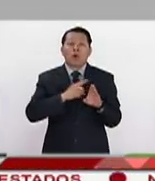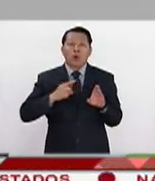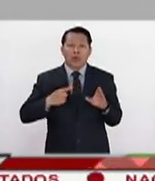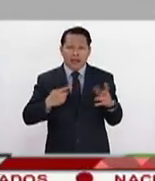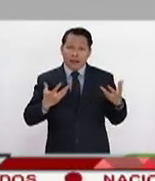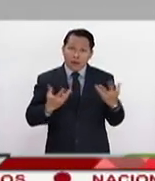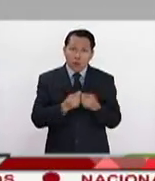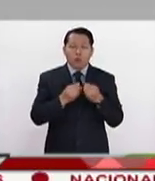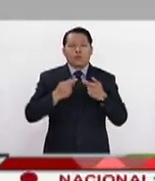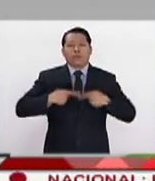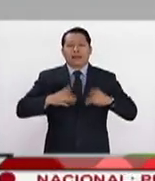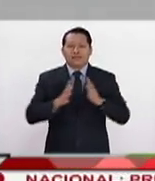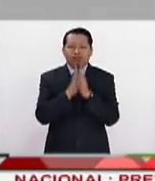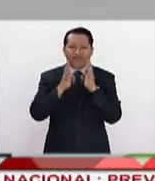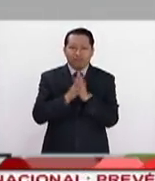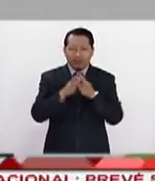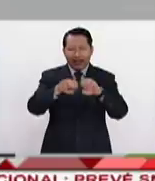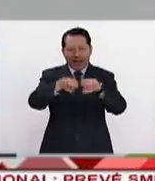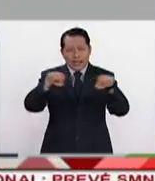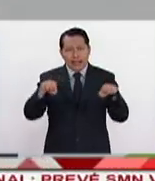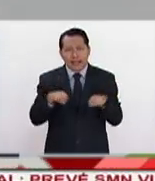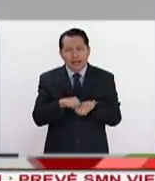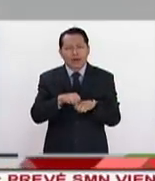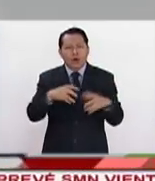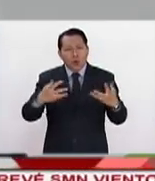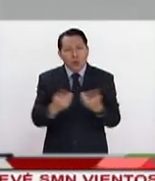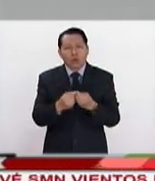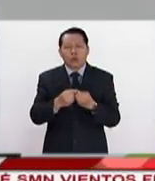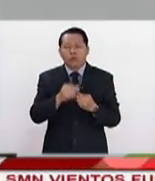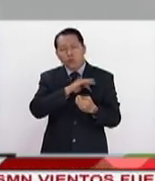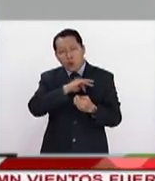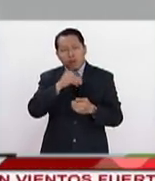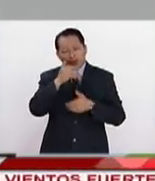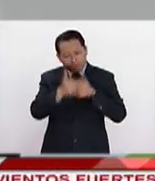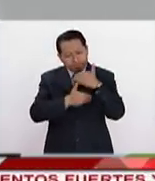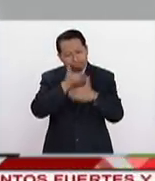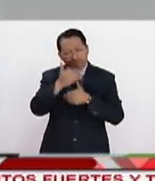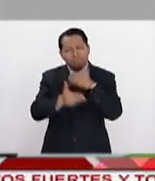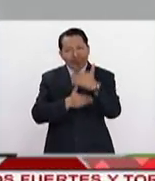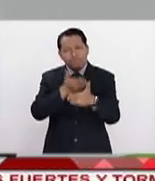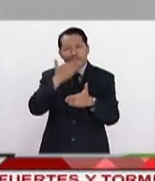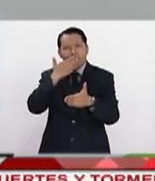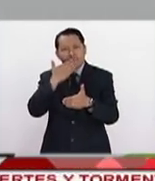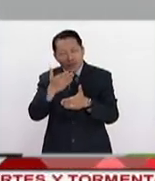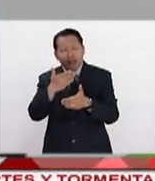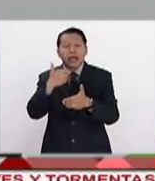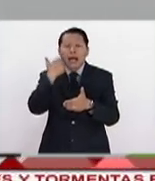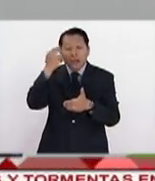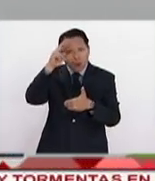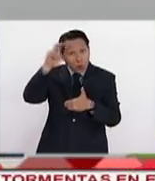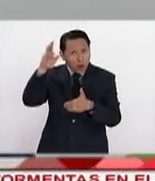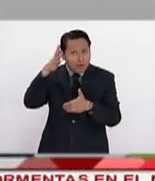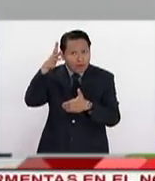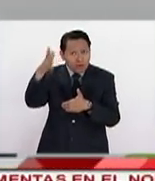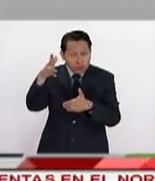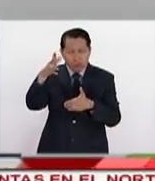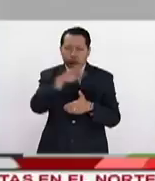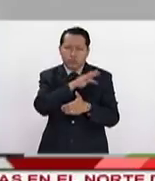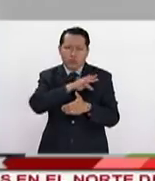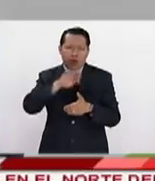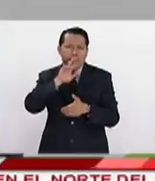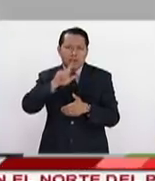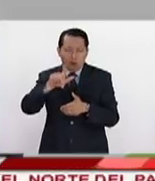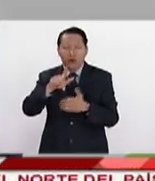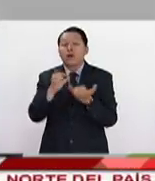ciudadanos para que construyamos juntos el país al que aspiramos. Impulsemos lo que hemos